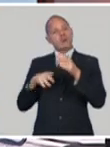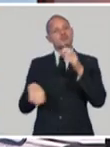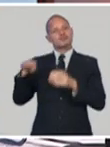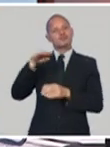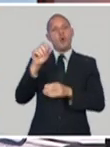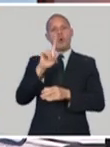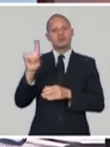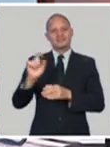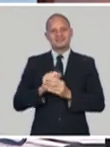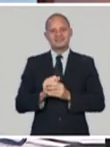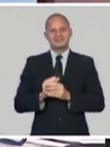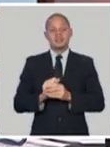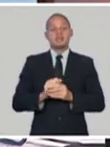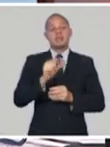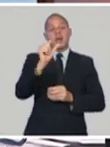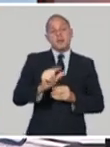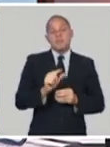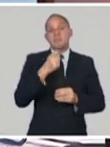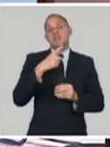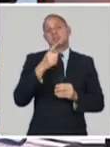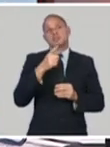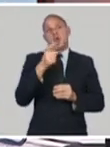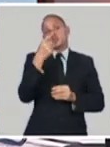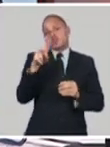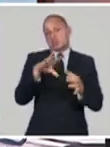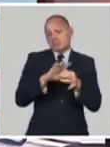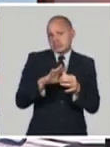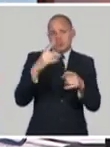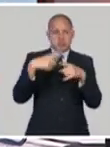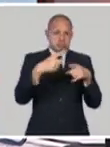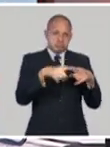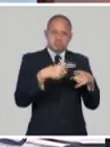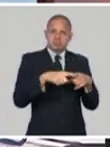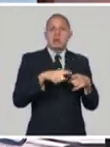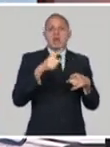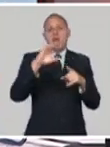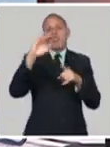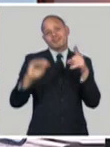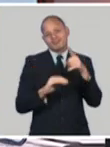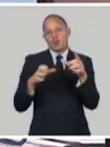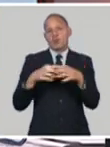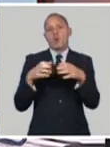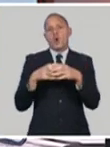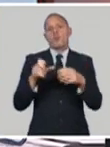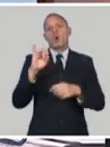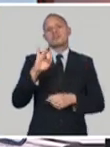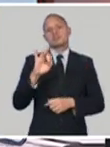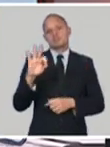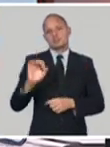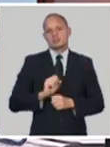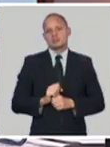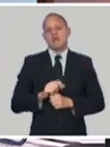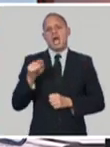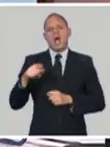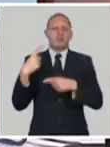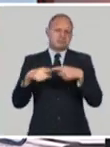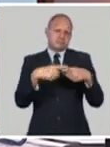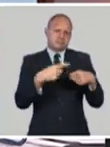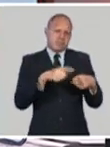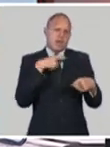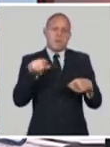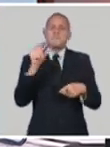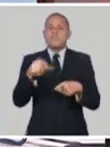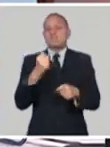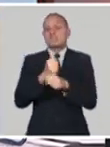y los operarios se quedaron en el grupo 7 y 8, ahí están los linieros y todo ese grupo de personas. Las centrales termoeléctricas. Sí,